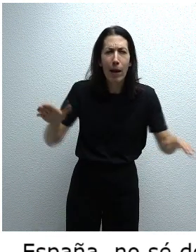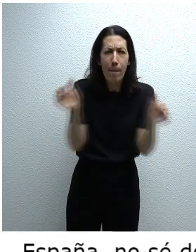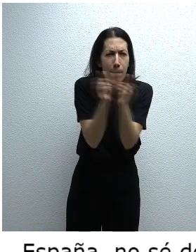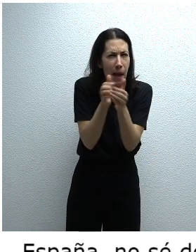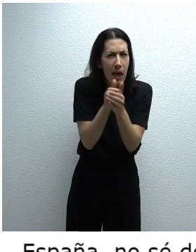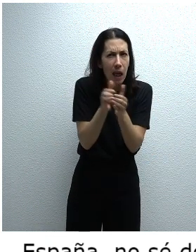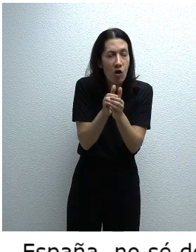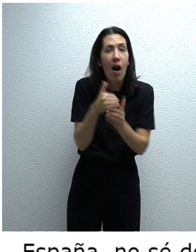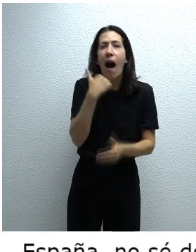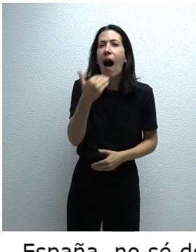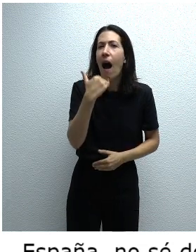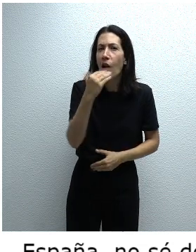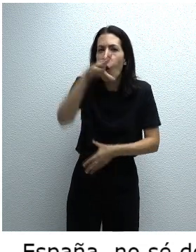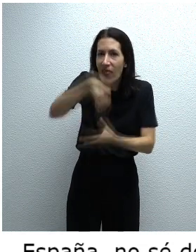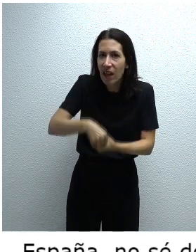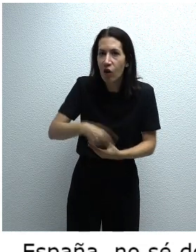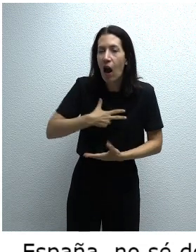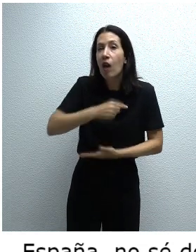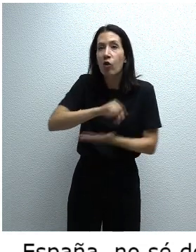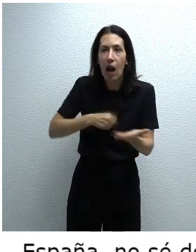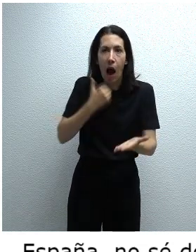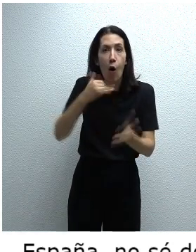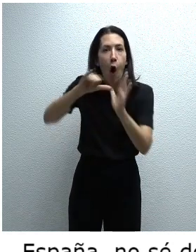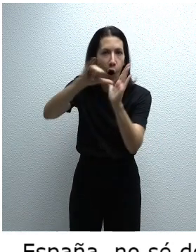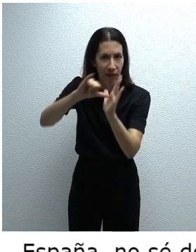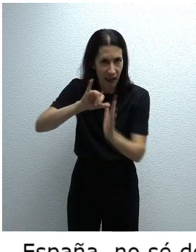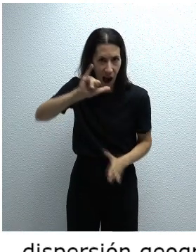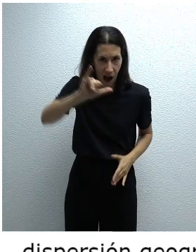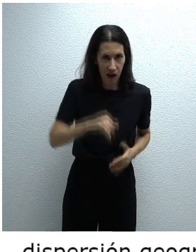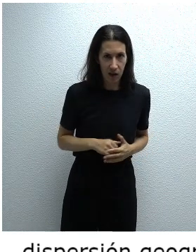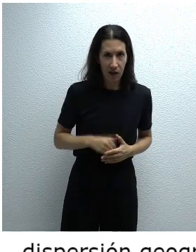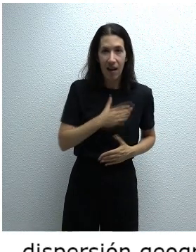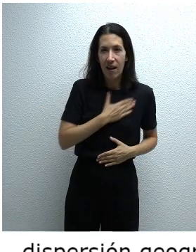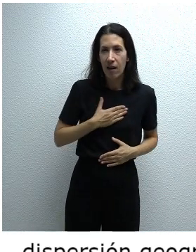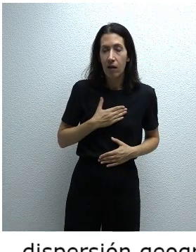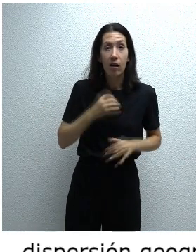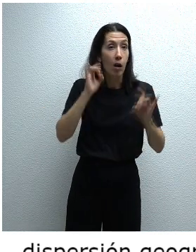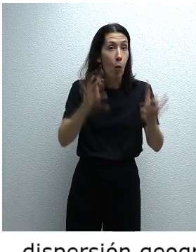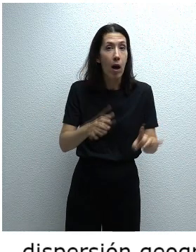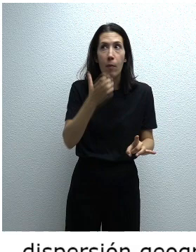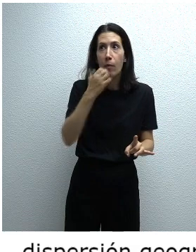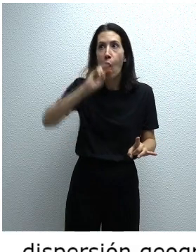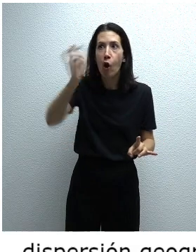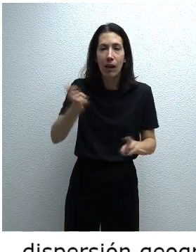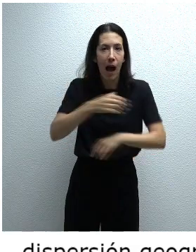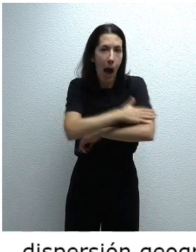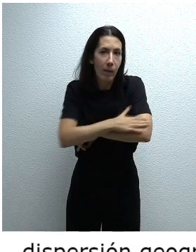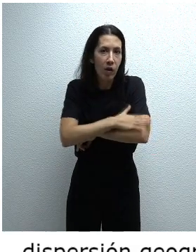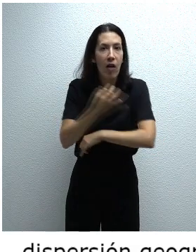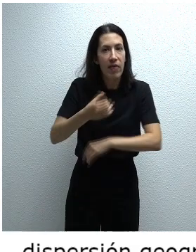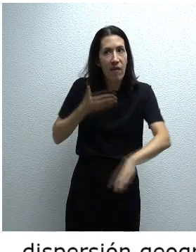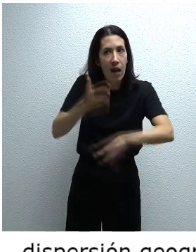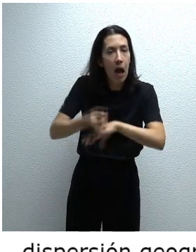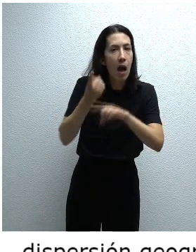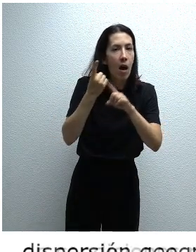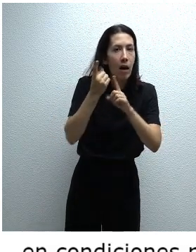tenga acceso en unas condiciones razonables a una notaría. No sucede como otra instancia, pues la que hay que trasladarse a la